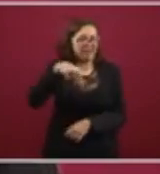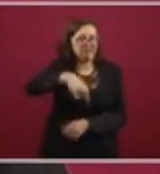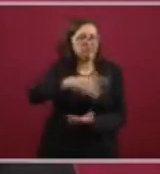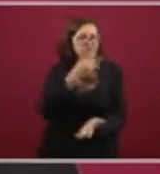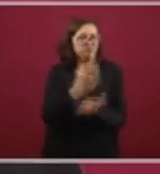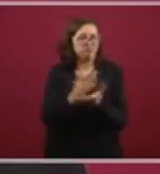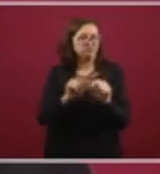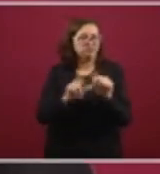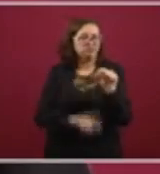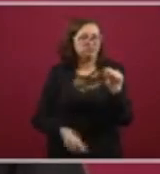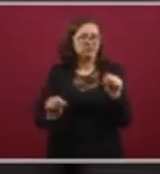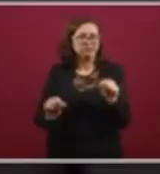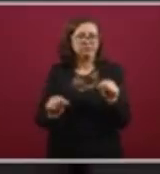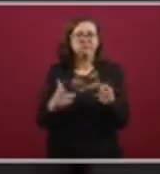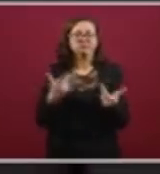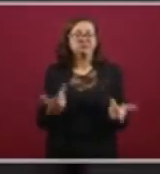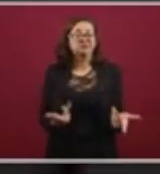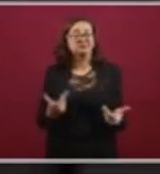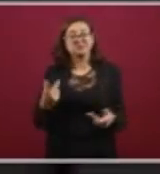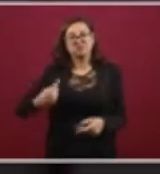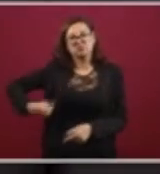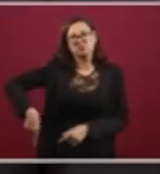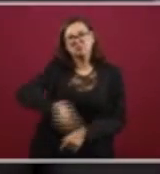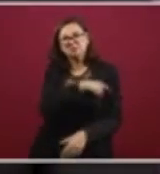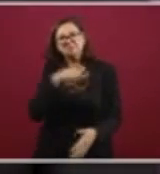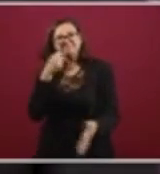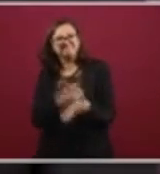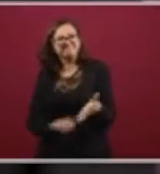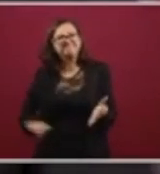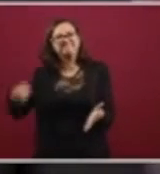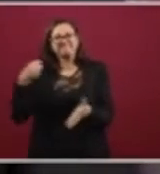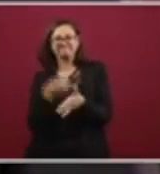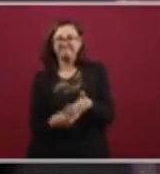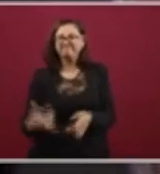Entonces, así se estuvo